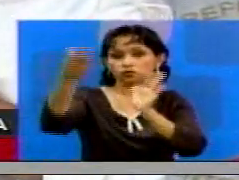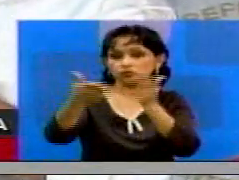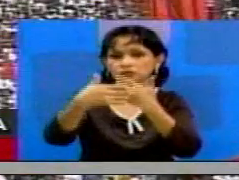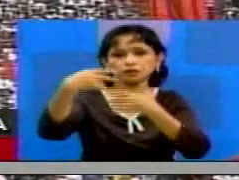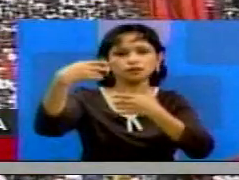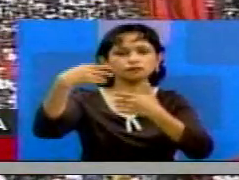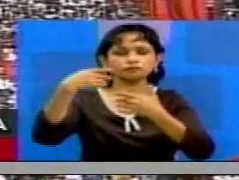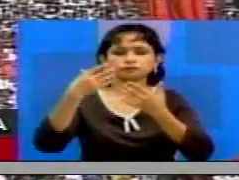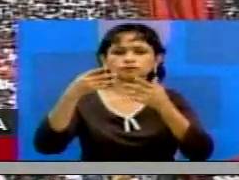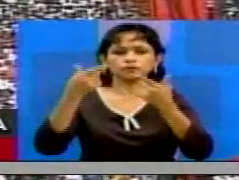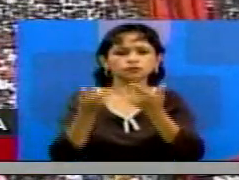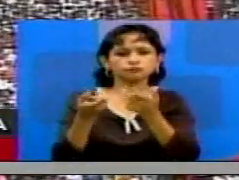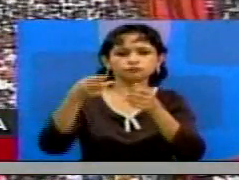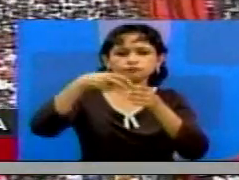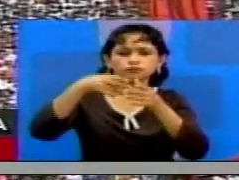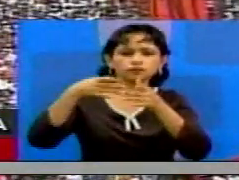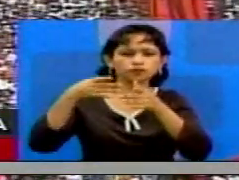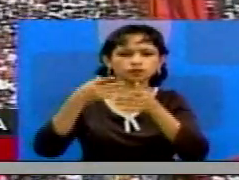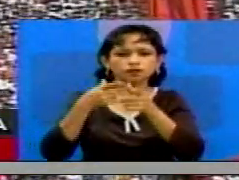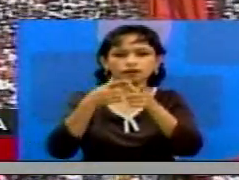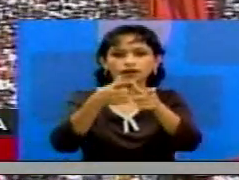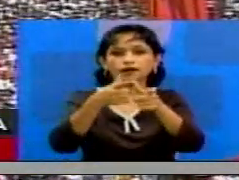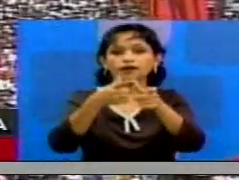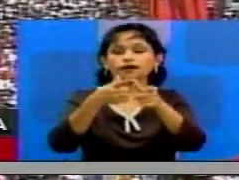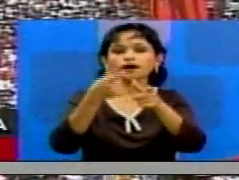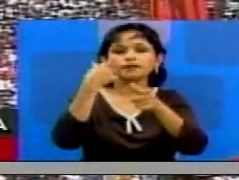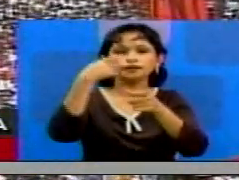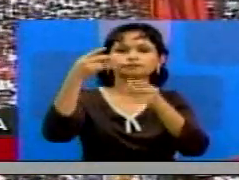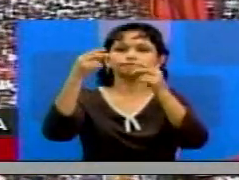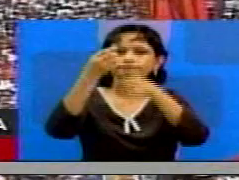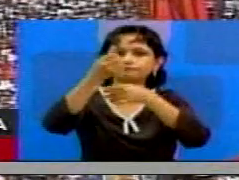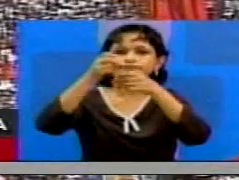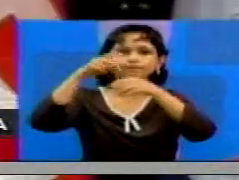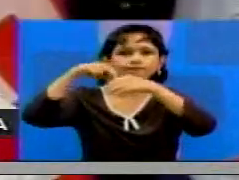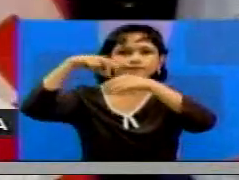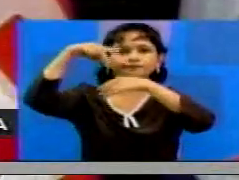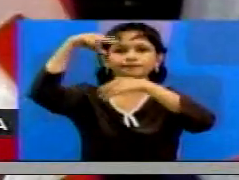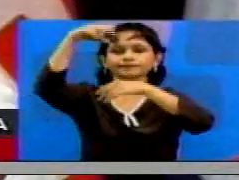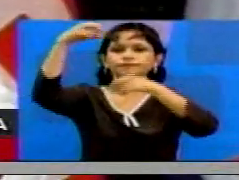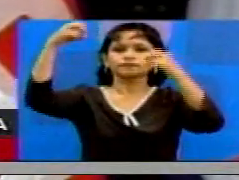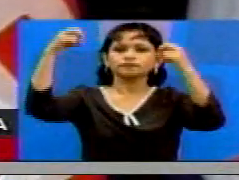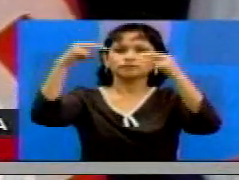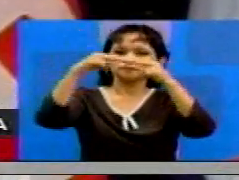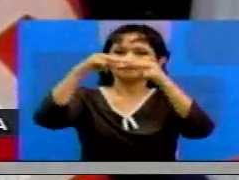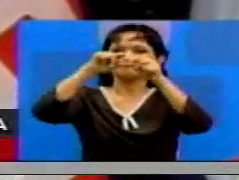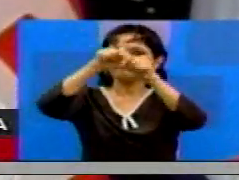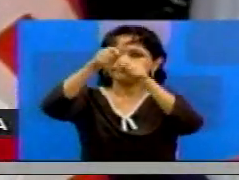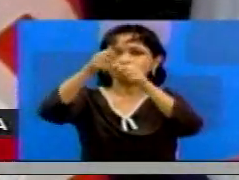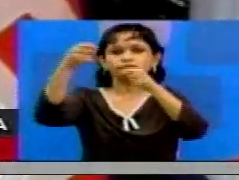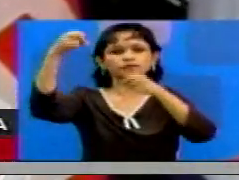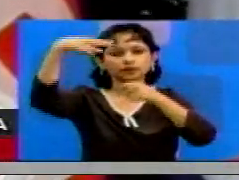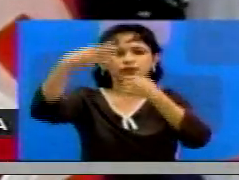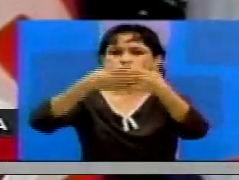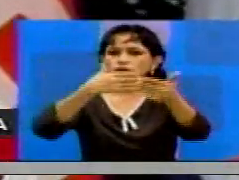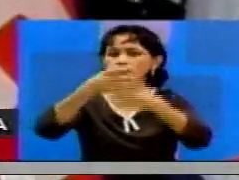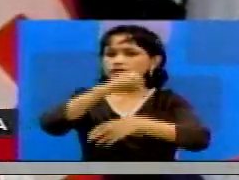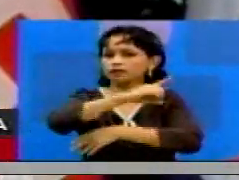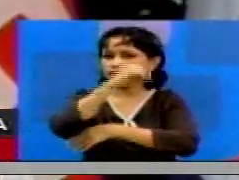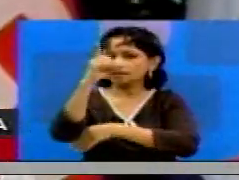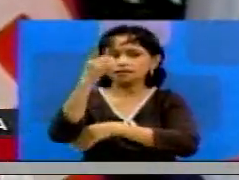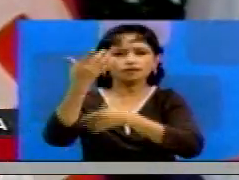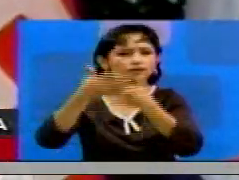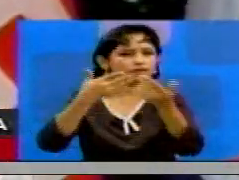ellos corren a restablecer la energía a la hora que sea y el día que sea. Piense bien,